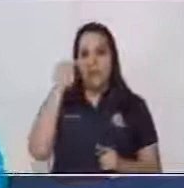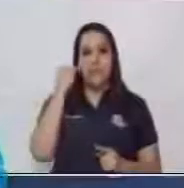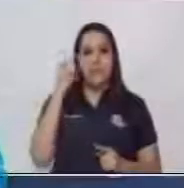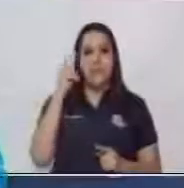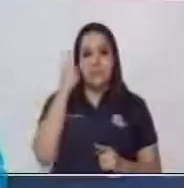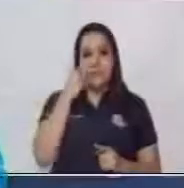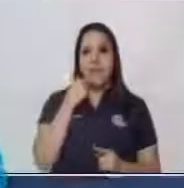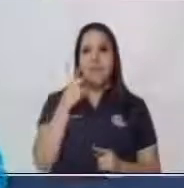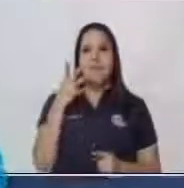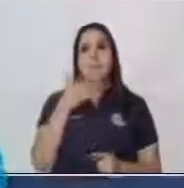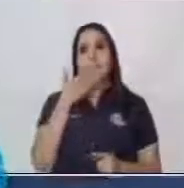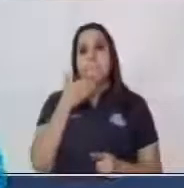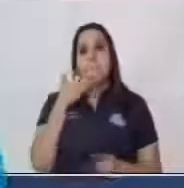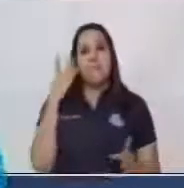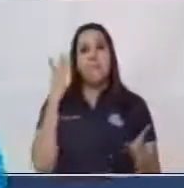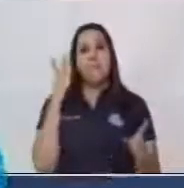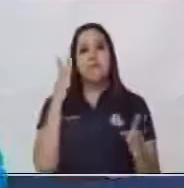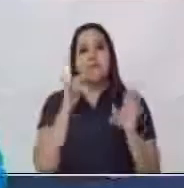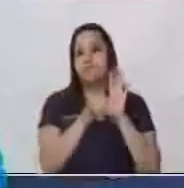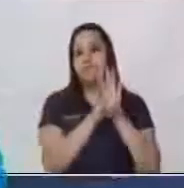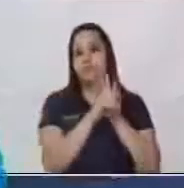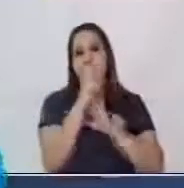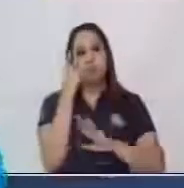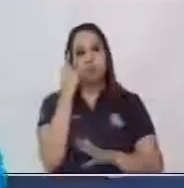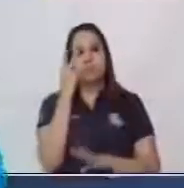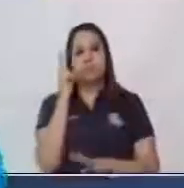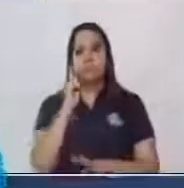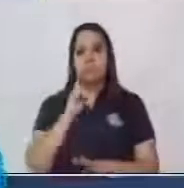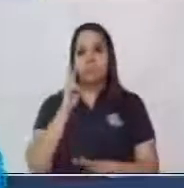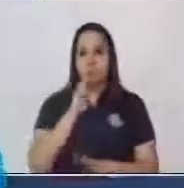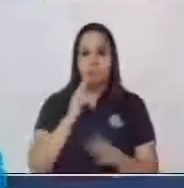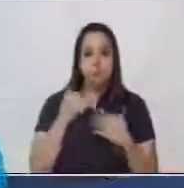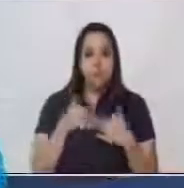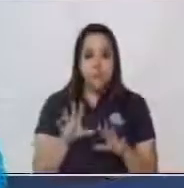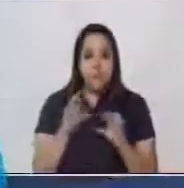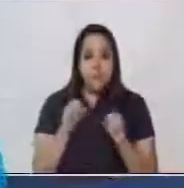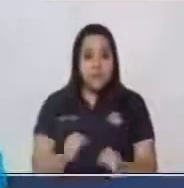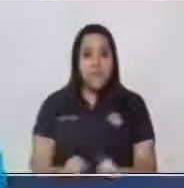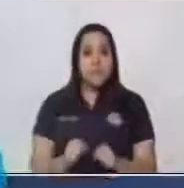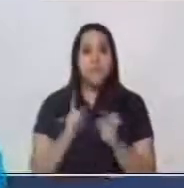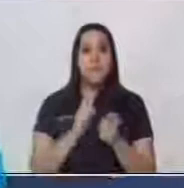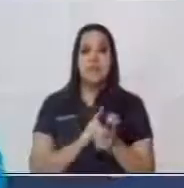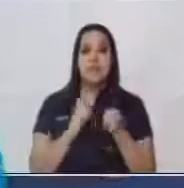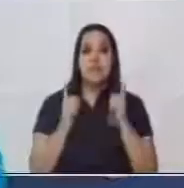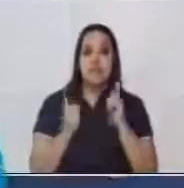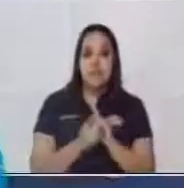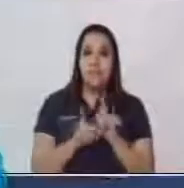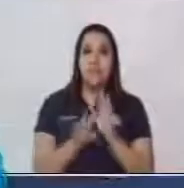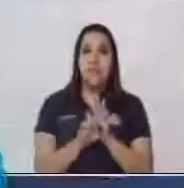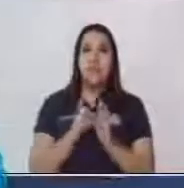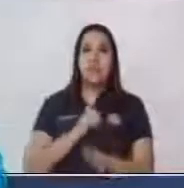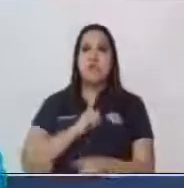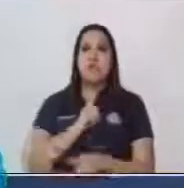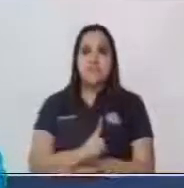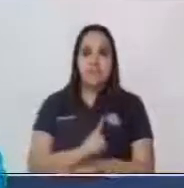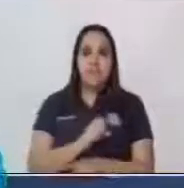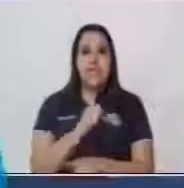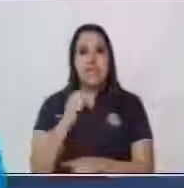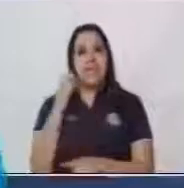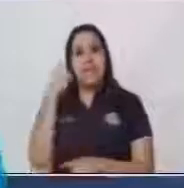el verbo, que vamos a saber que es un verbo que ya sea el verbo ser, el verbo estar o el verbo